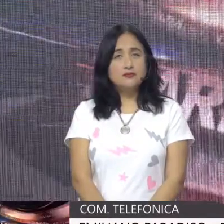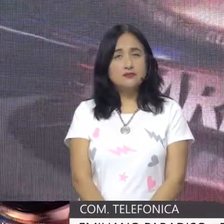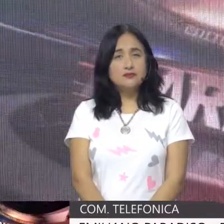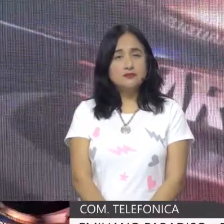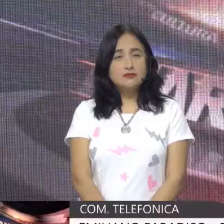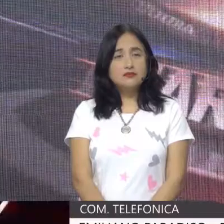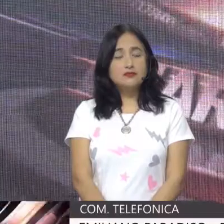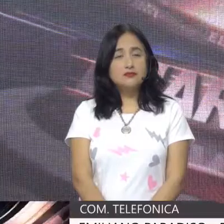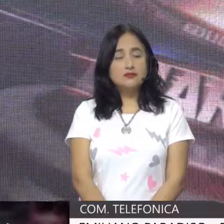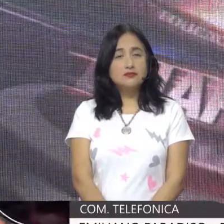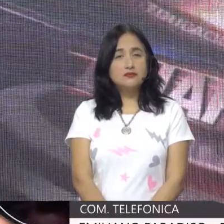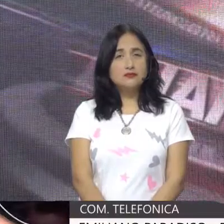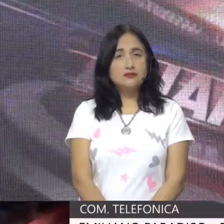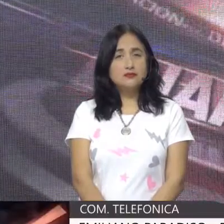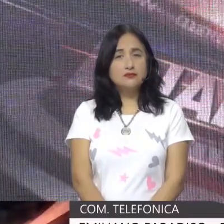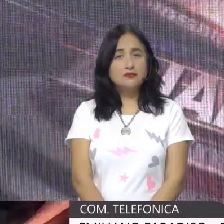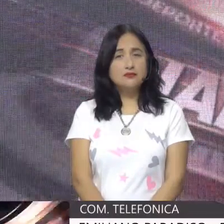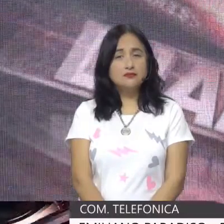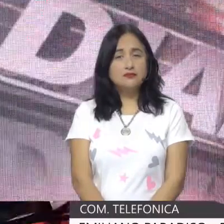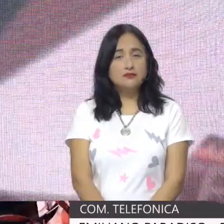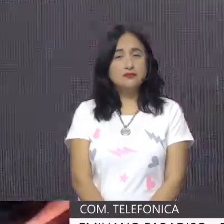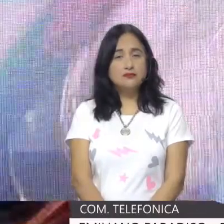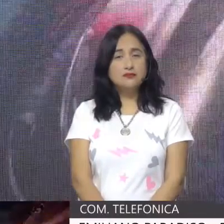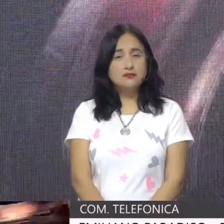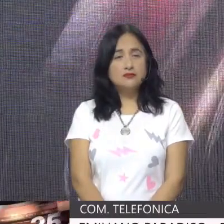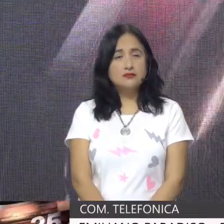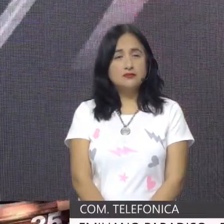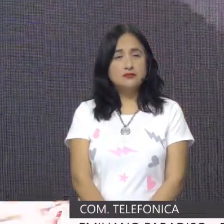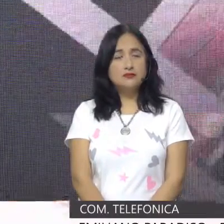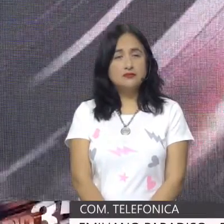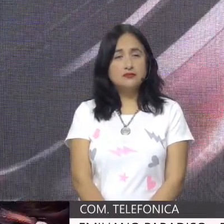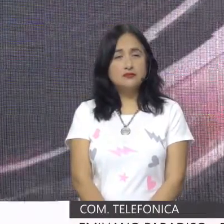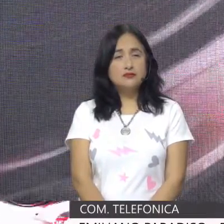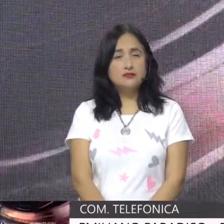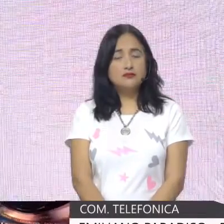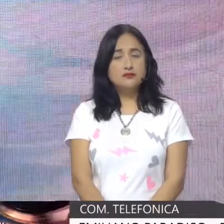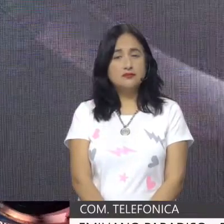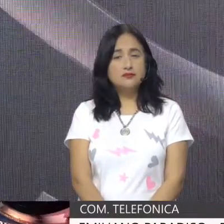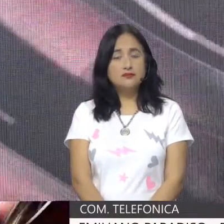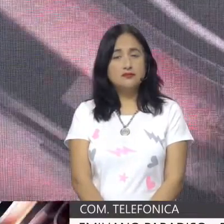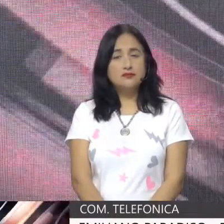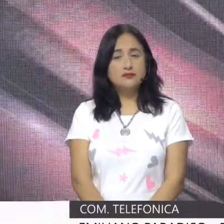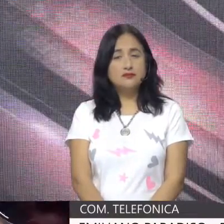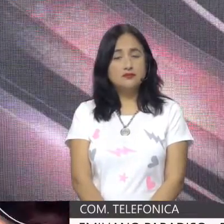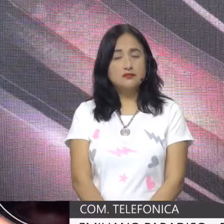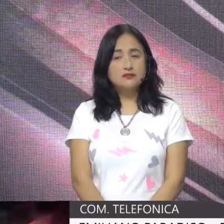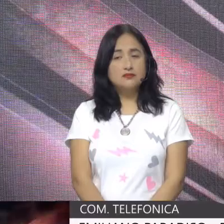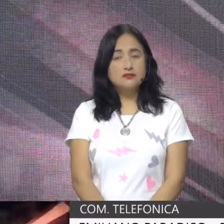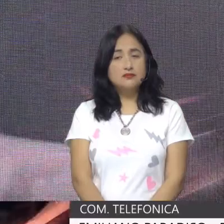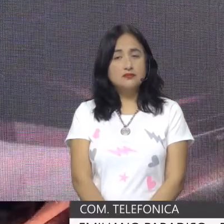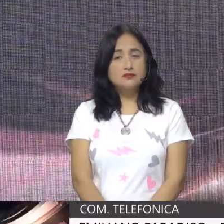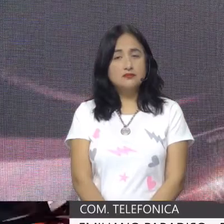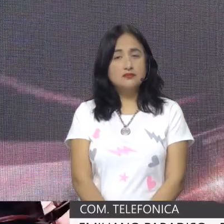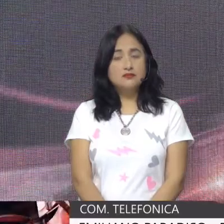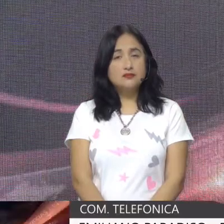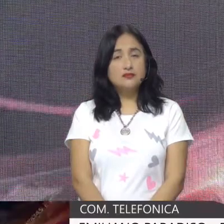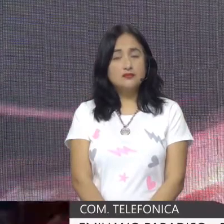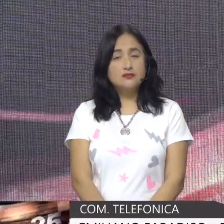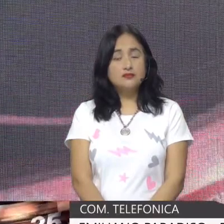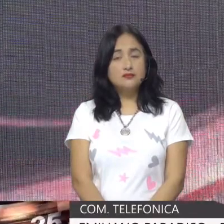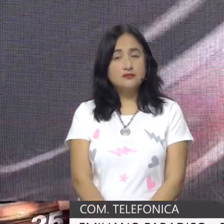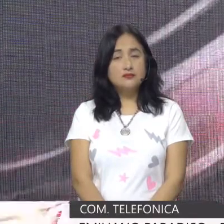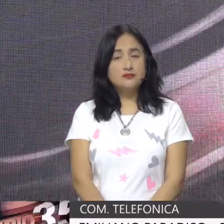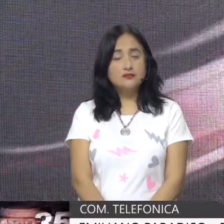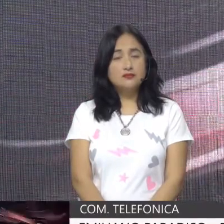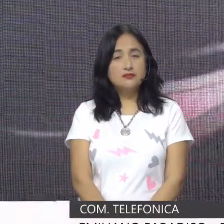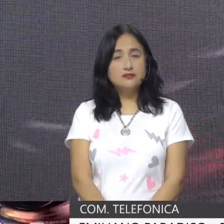por familia. Y bueno, le pedimos el lugar donde vive, las condiciones de conectividad que va a llegar a tener y todo eso. Y en